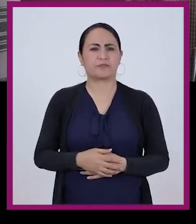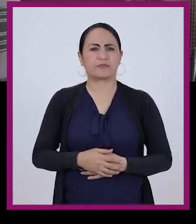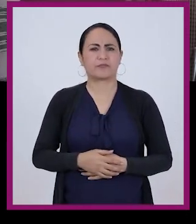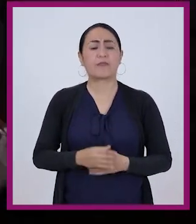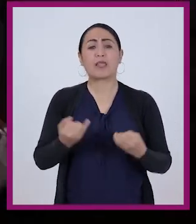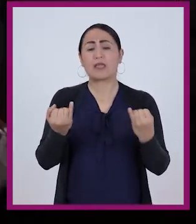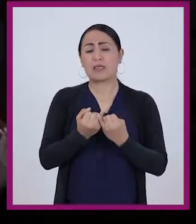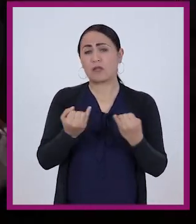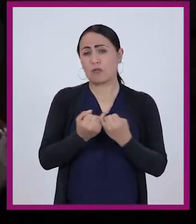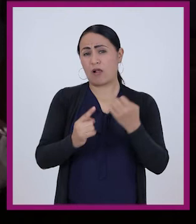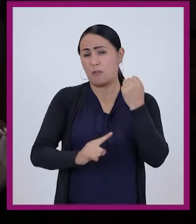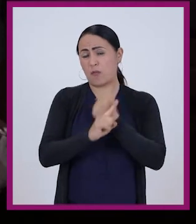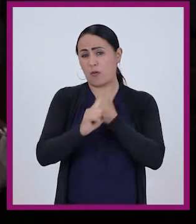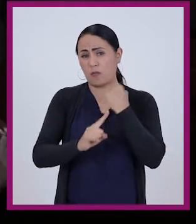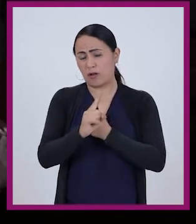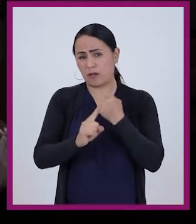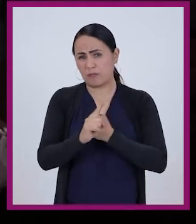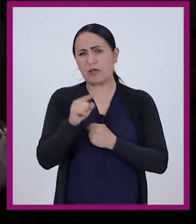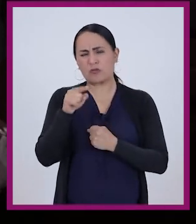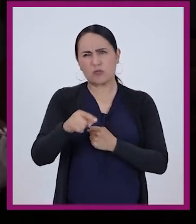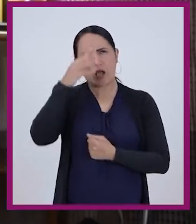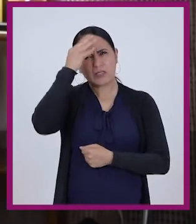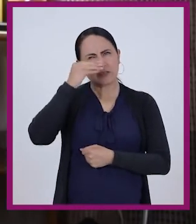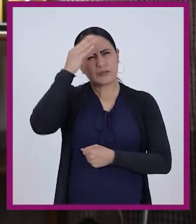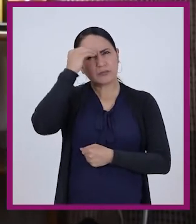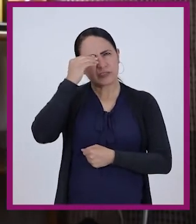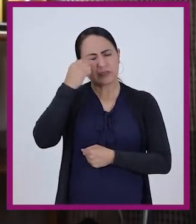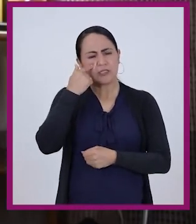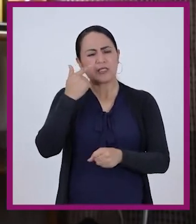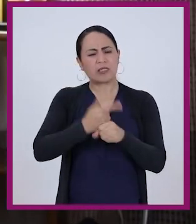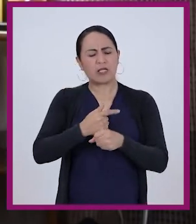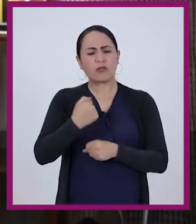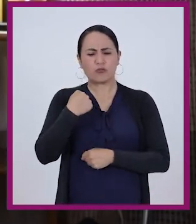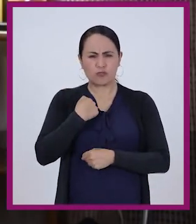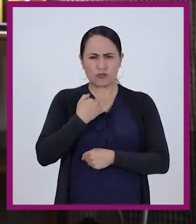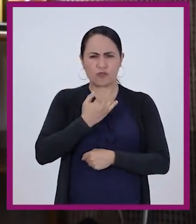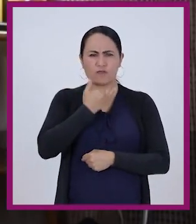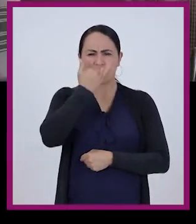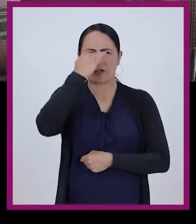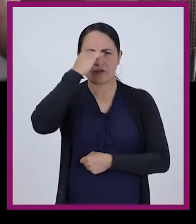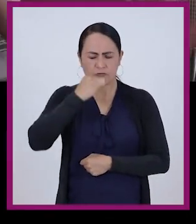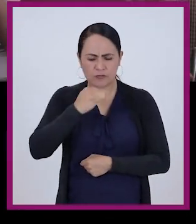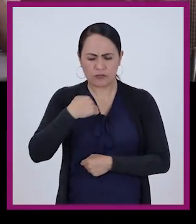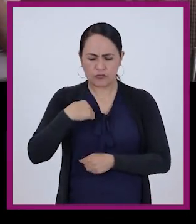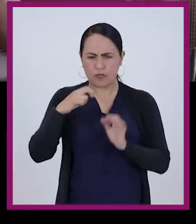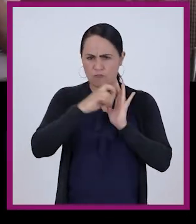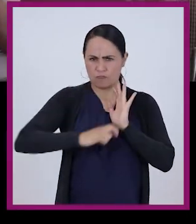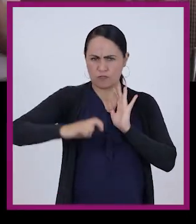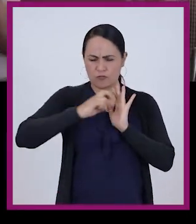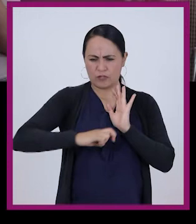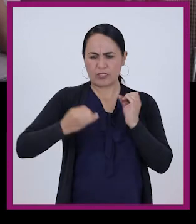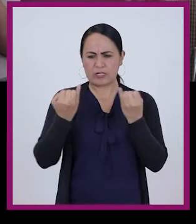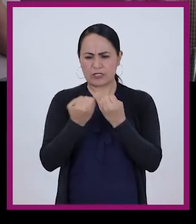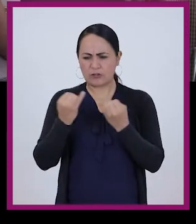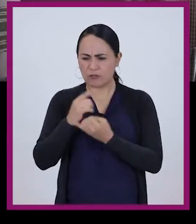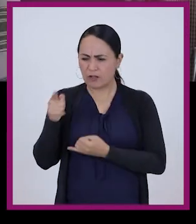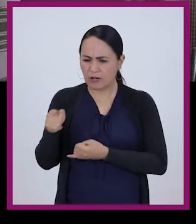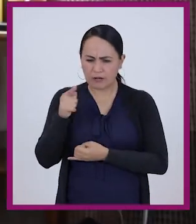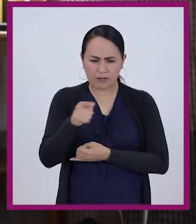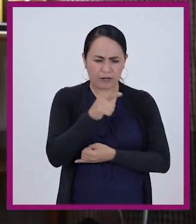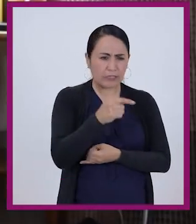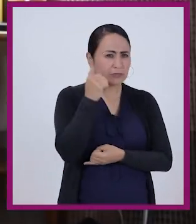el conflicto como oportunidad de aprendizaje. Identifica en qué estás fallando y mejora, aprendiendo de los demás integrantes del